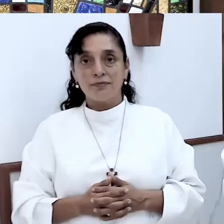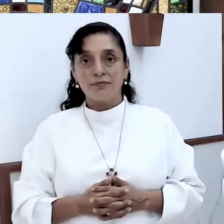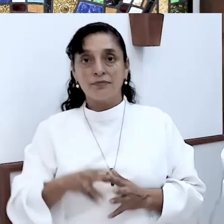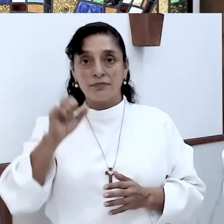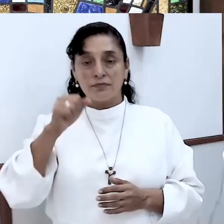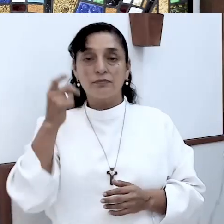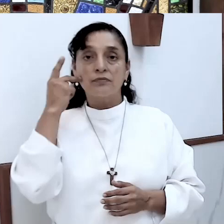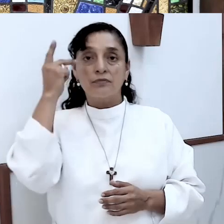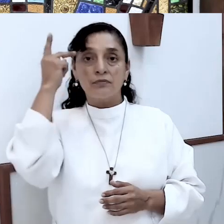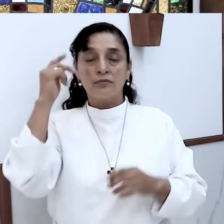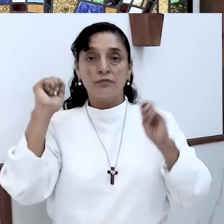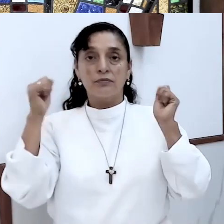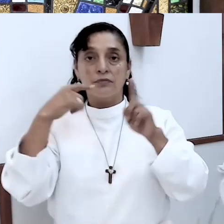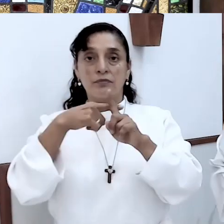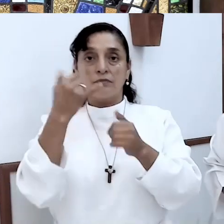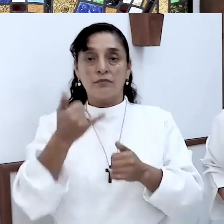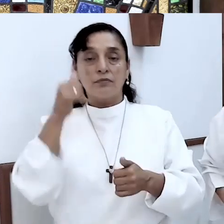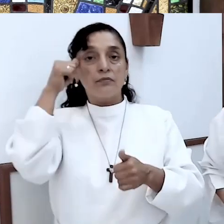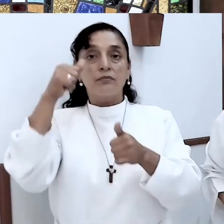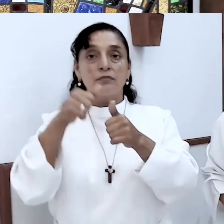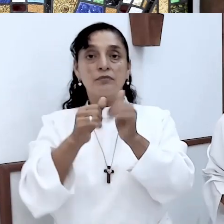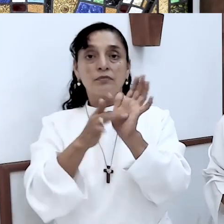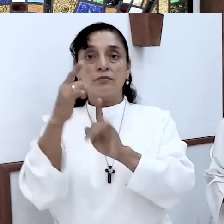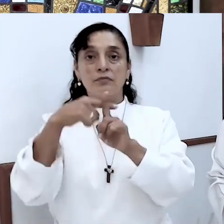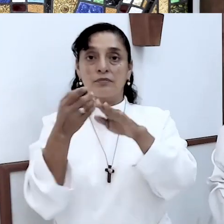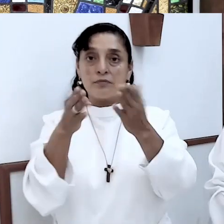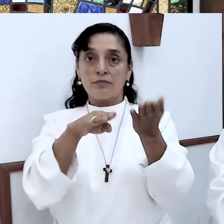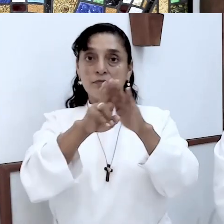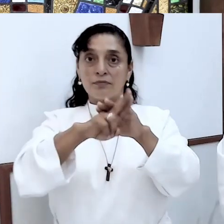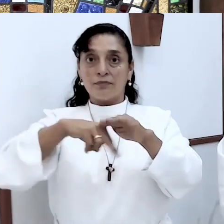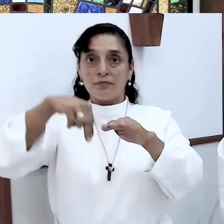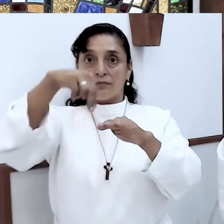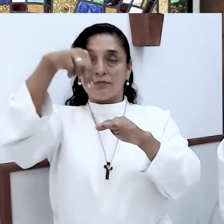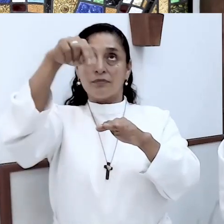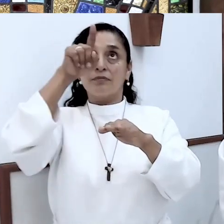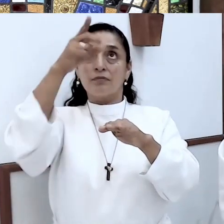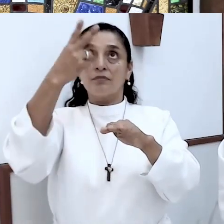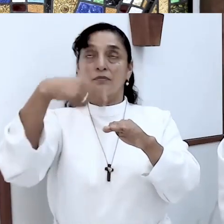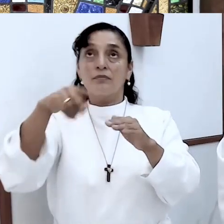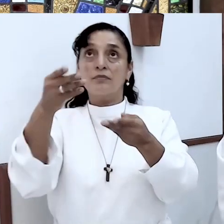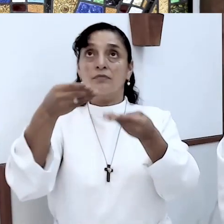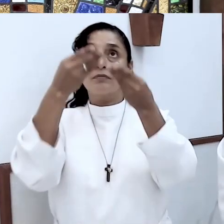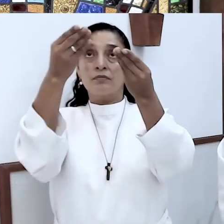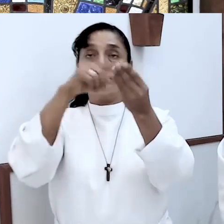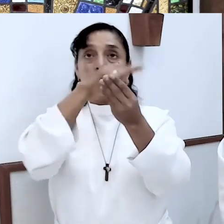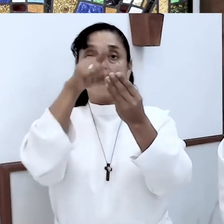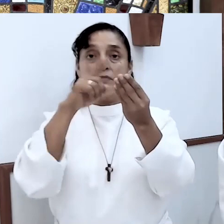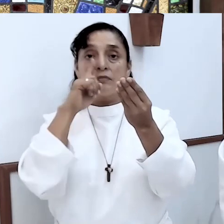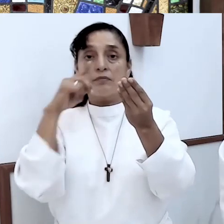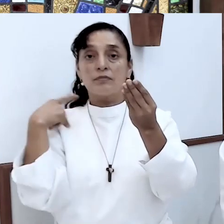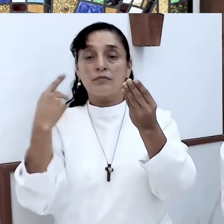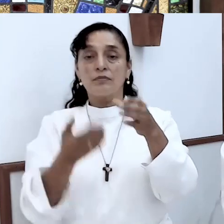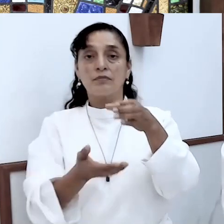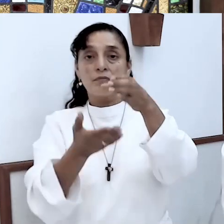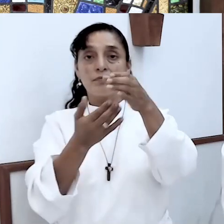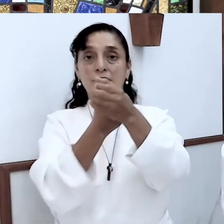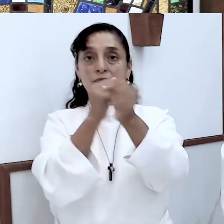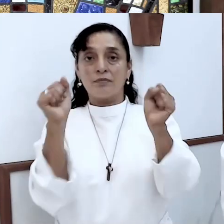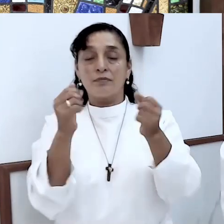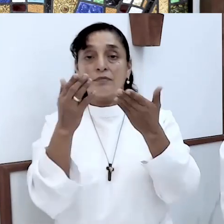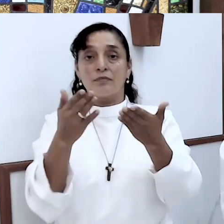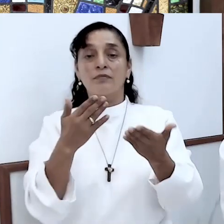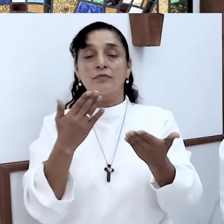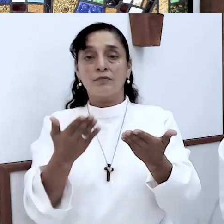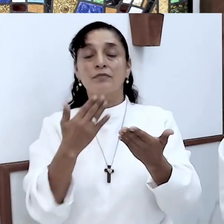Así pues, Padre, al celebrar ahora el memorial de la muerte y resurrección de tu Hijo, te ofrecemos el pan de vida y el cáliz de